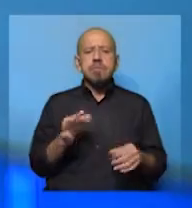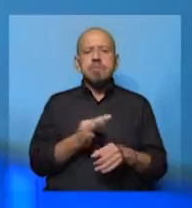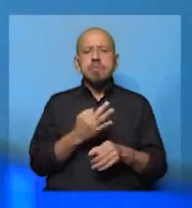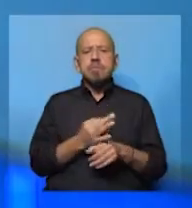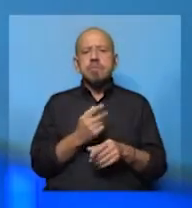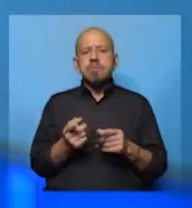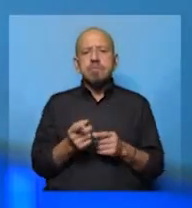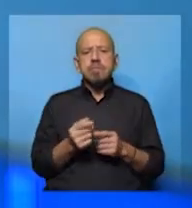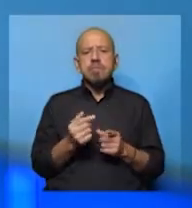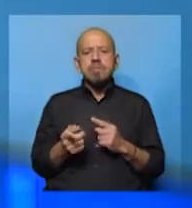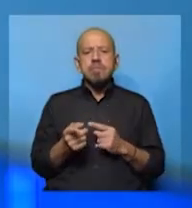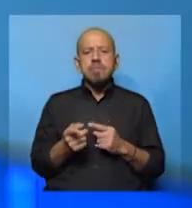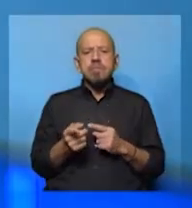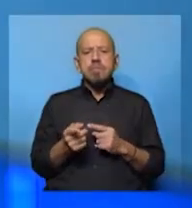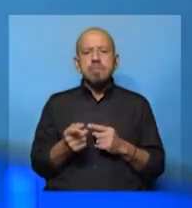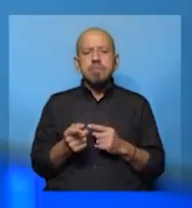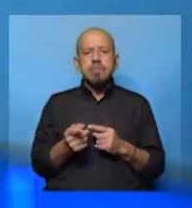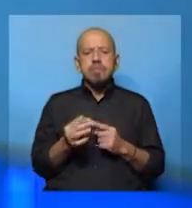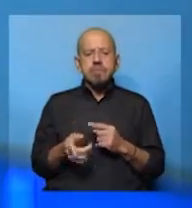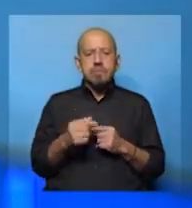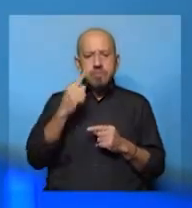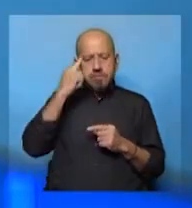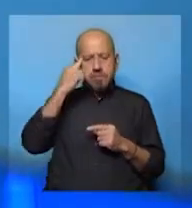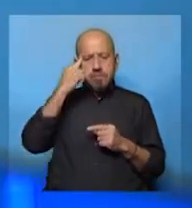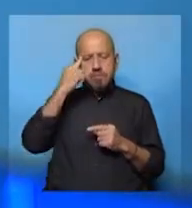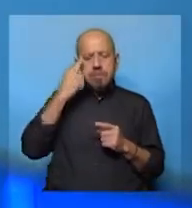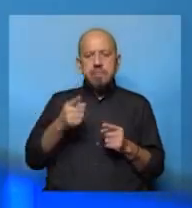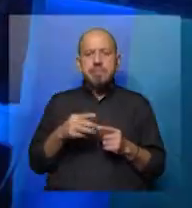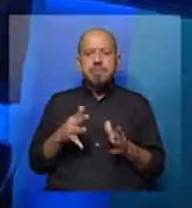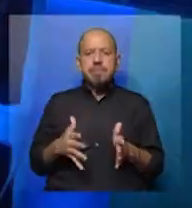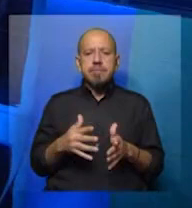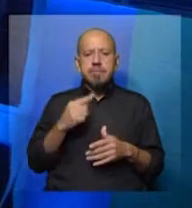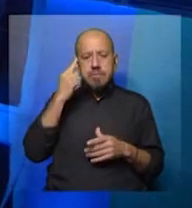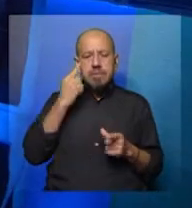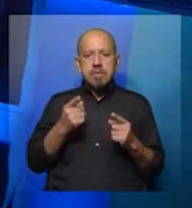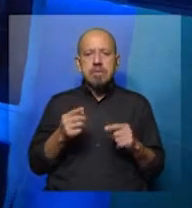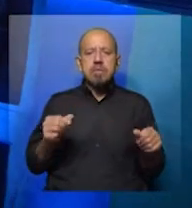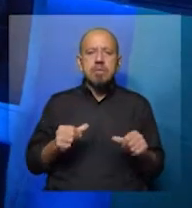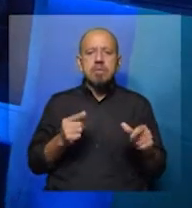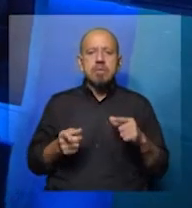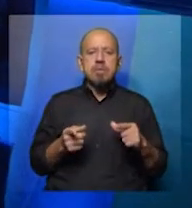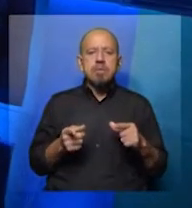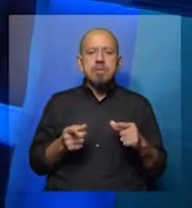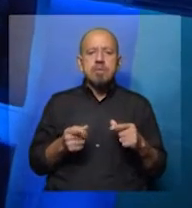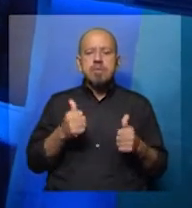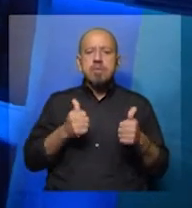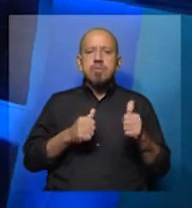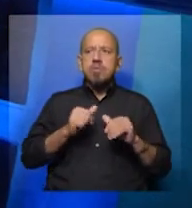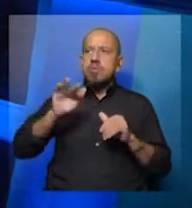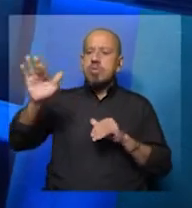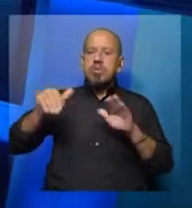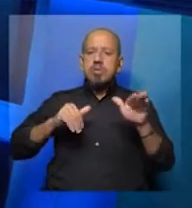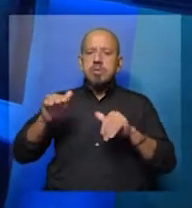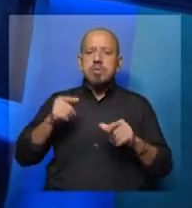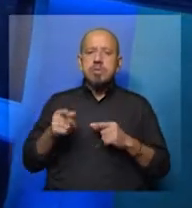Cos la capacidad de mirada estratégica de ejecución de pensar cómo hacerlo de llamar a concurso de convocar